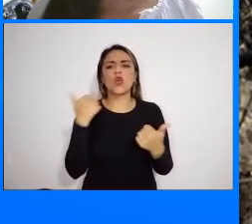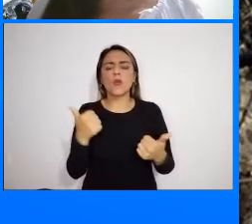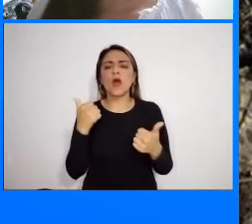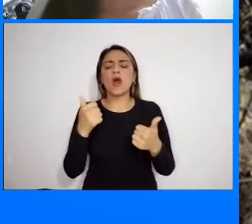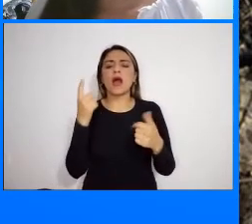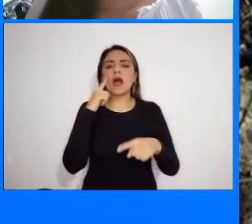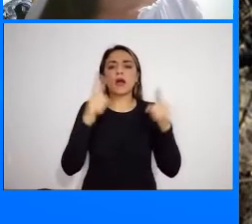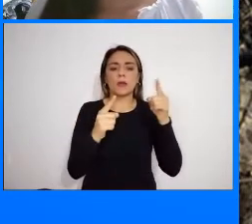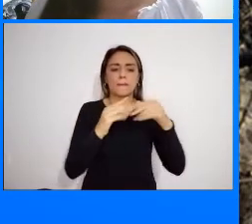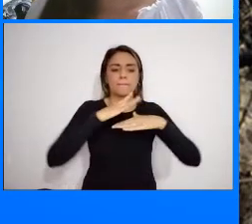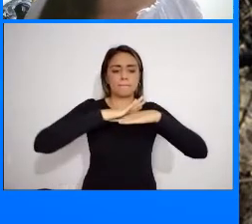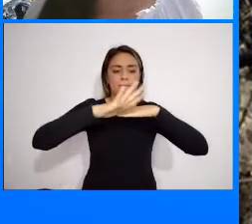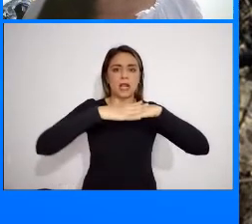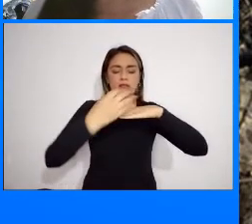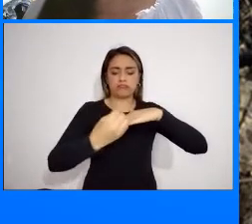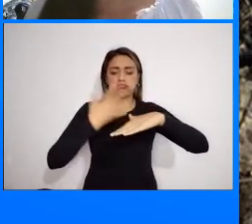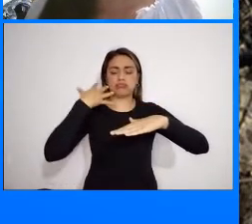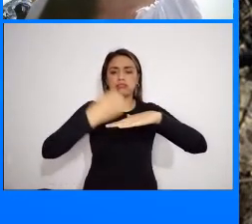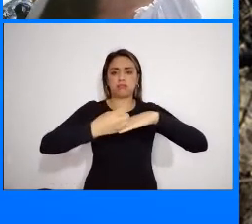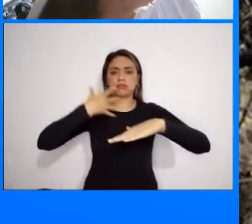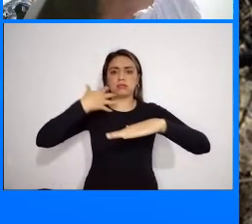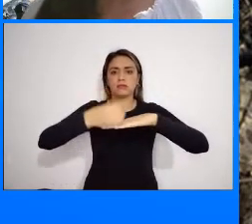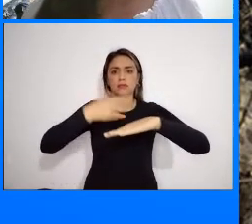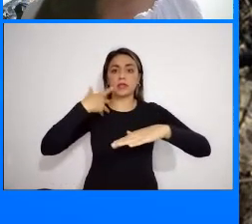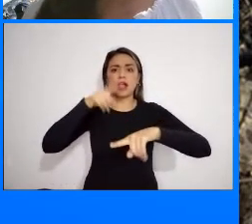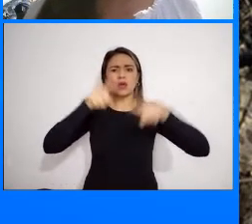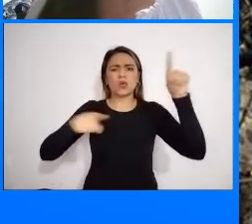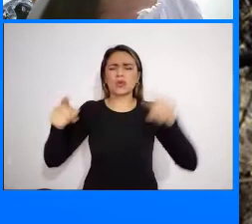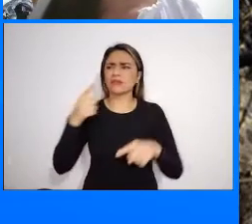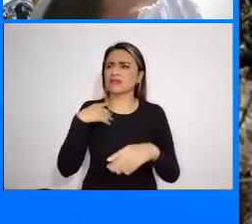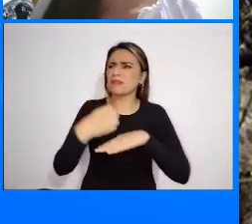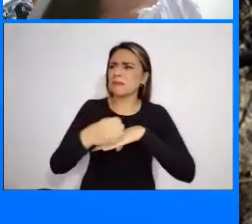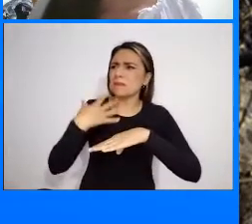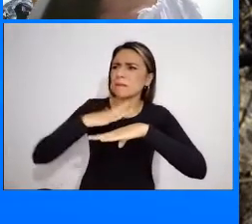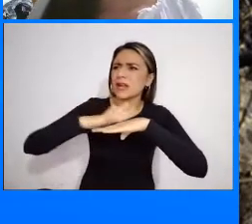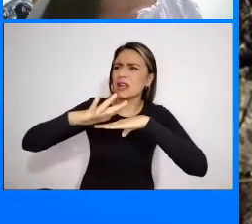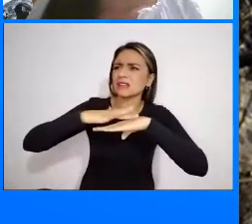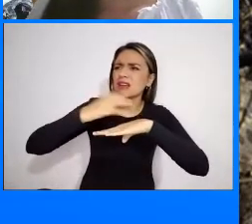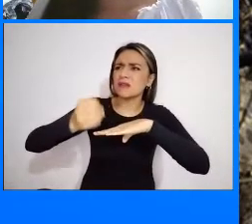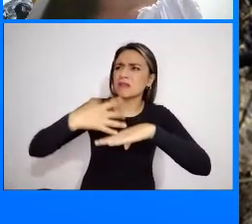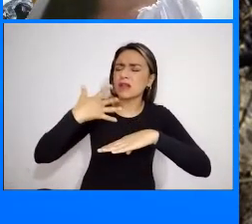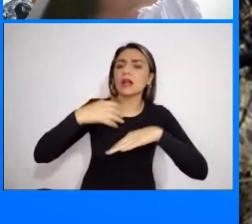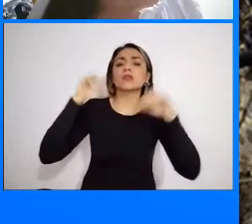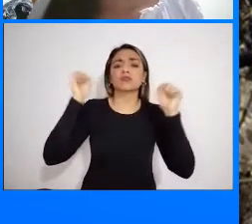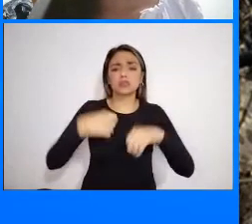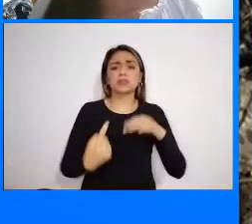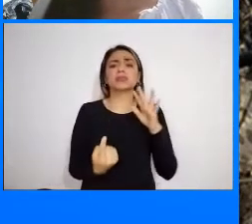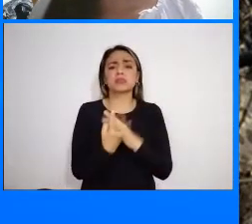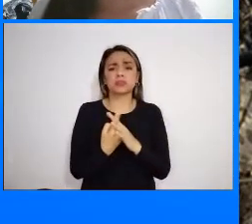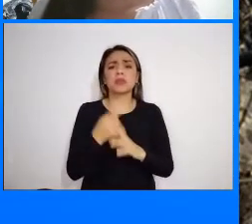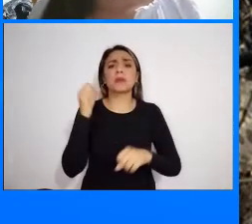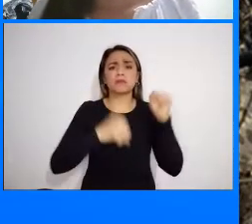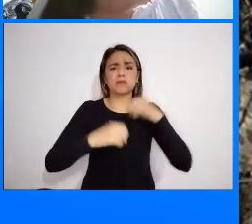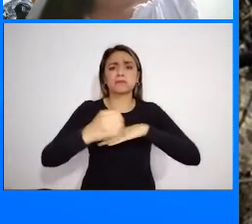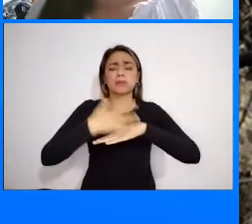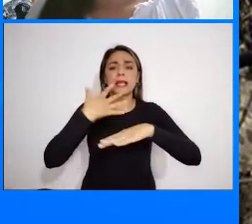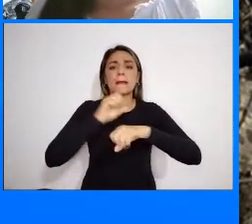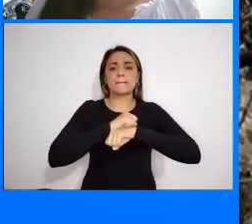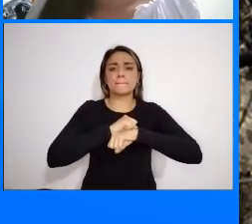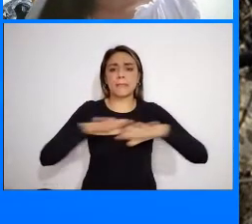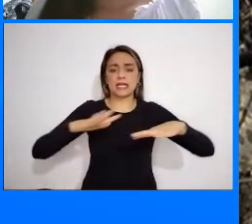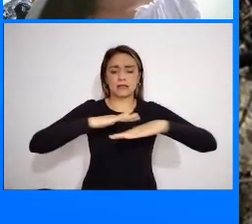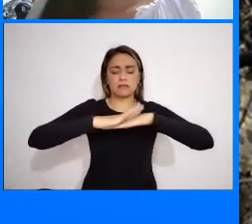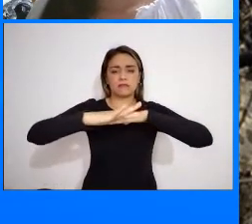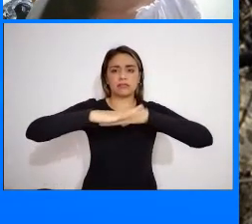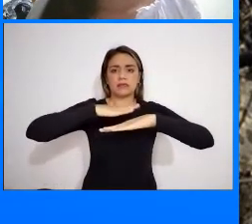las playas. Aunque alguien podría decir erosión en una playa, sí se puede presentar erosión y pérdida